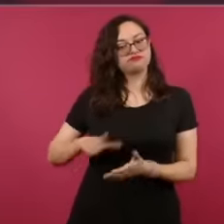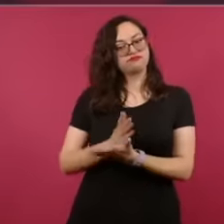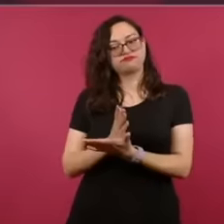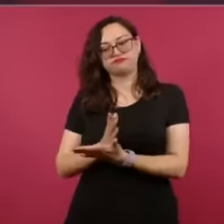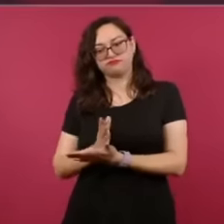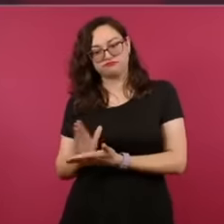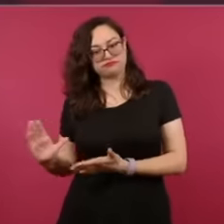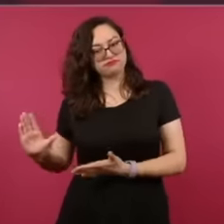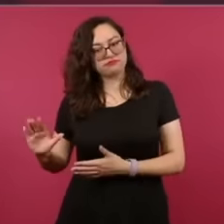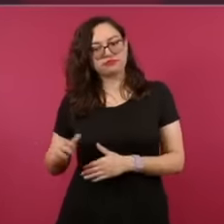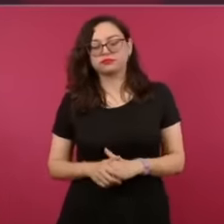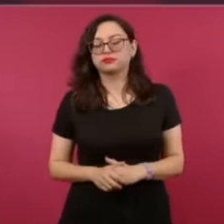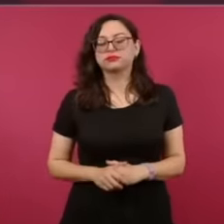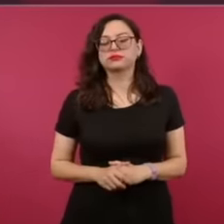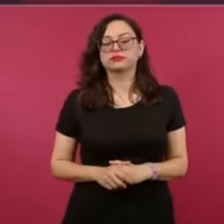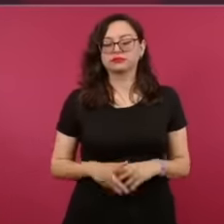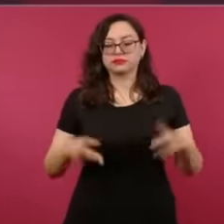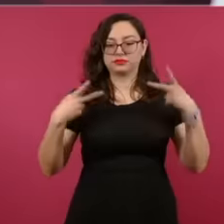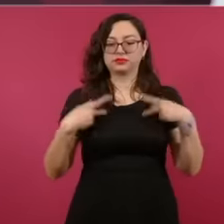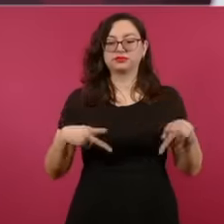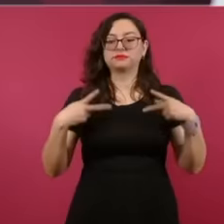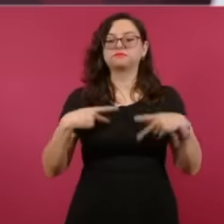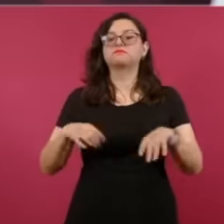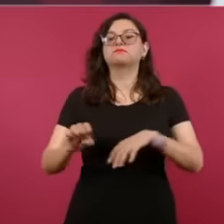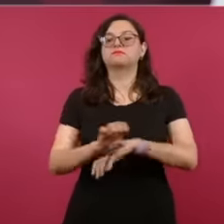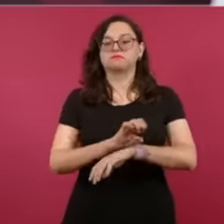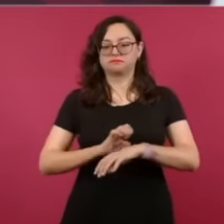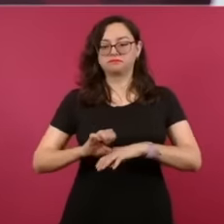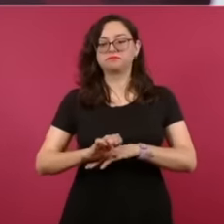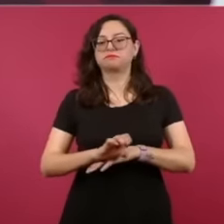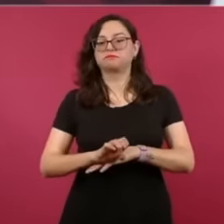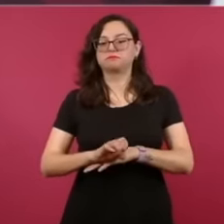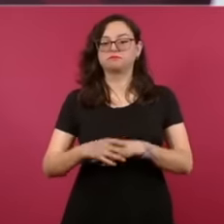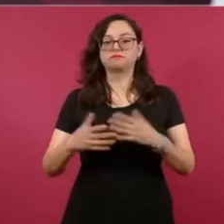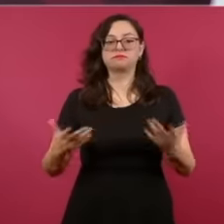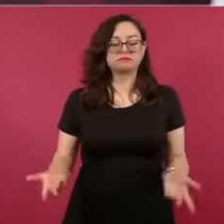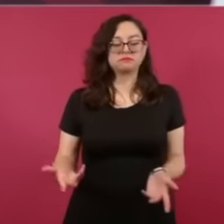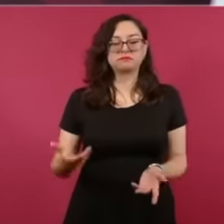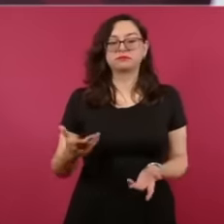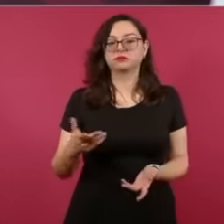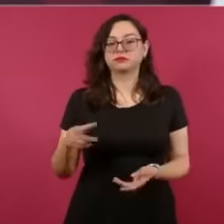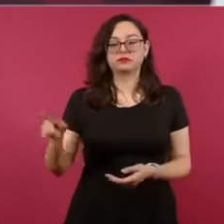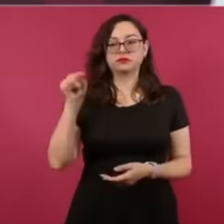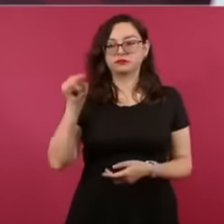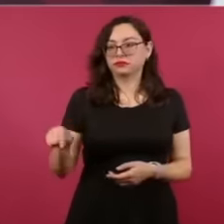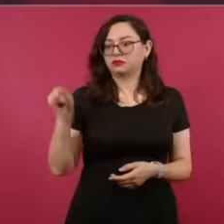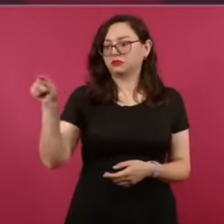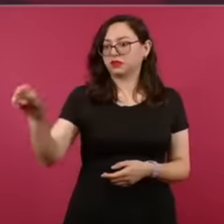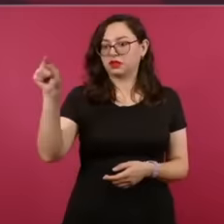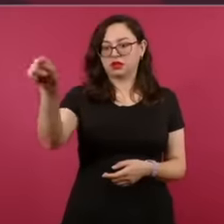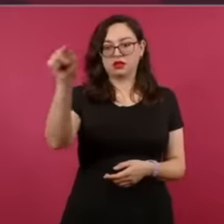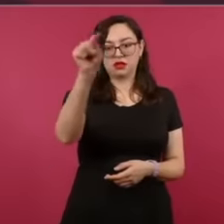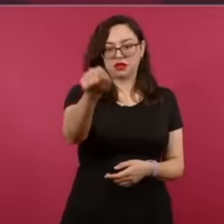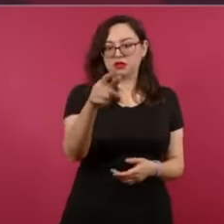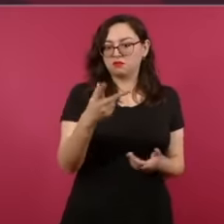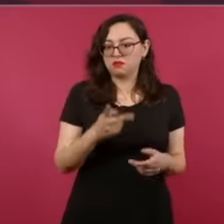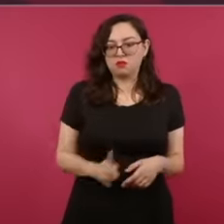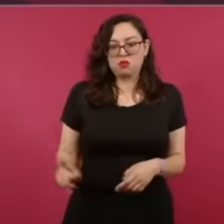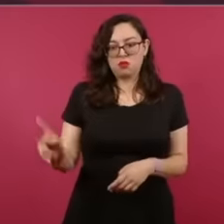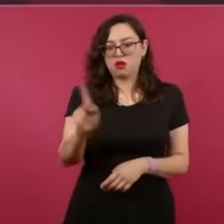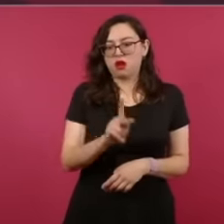otra cosa es la gente de Quito, de Guayaquil y de los